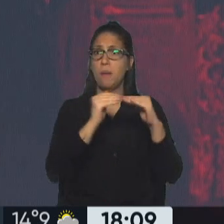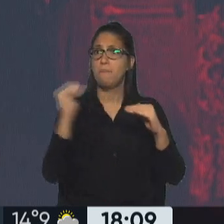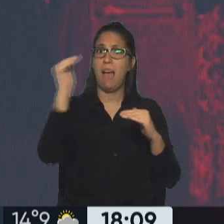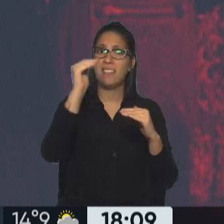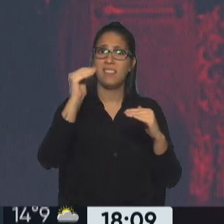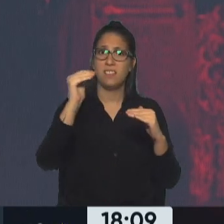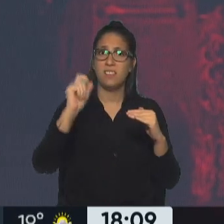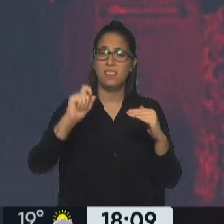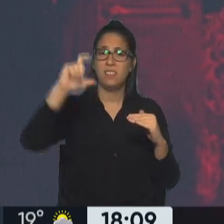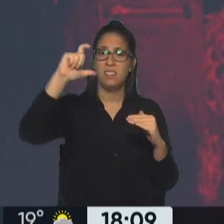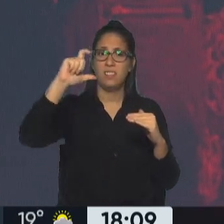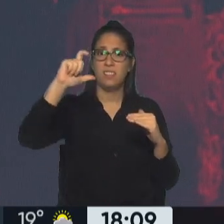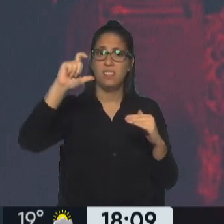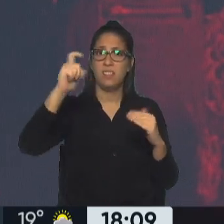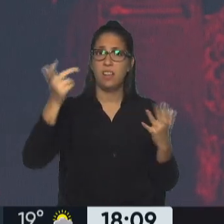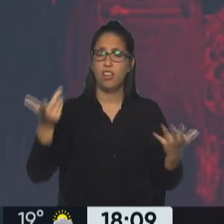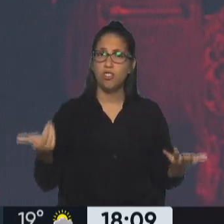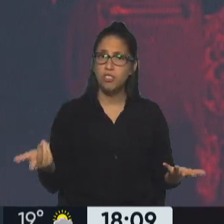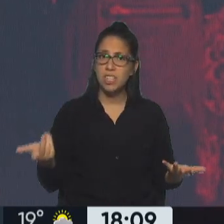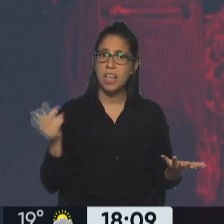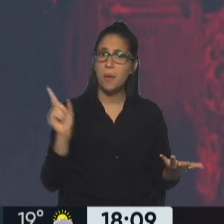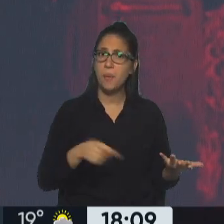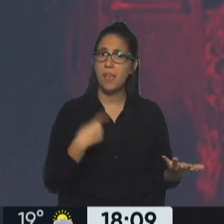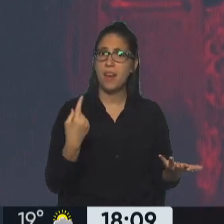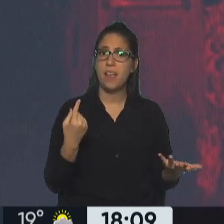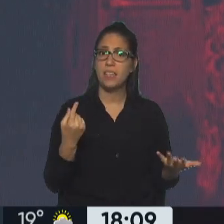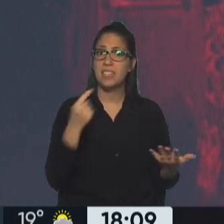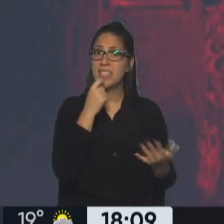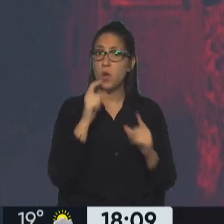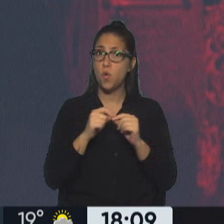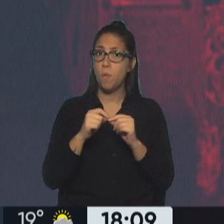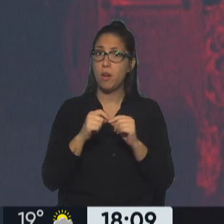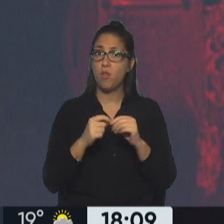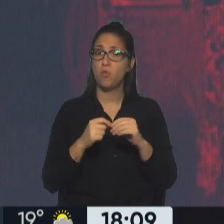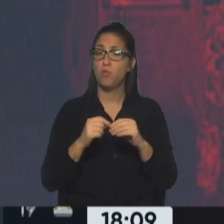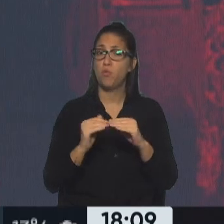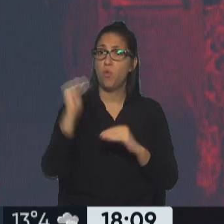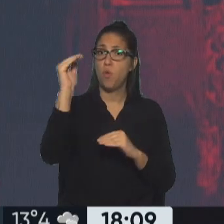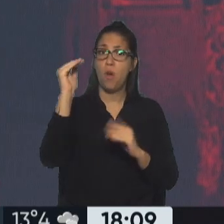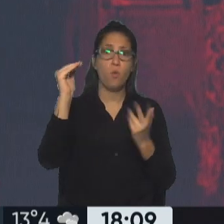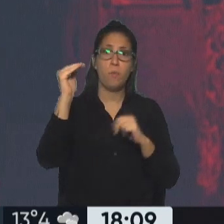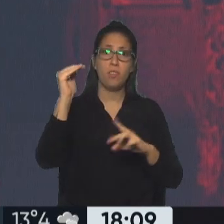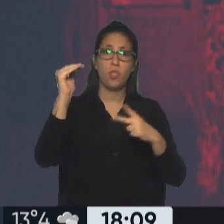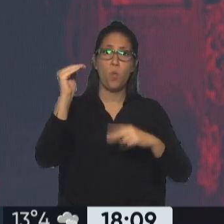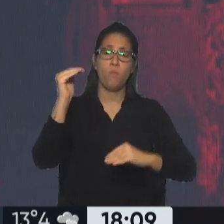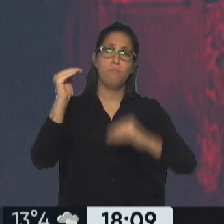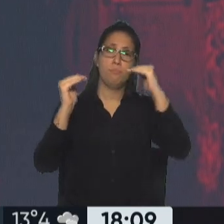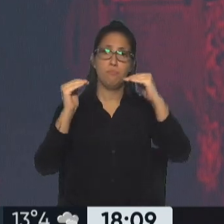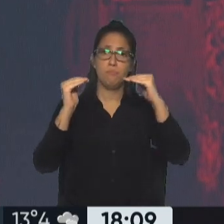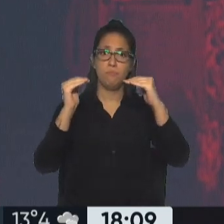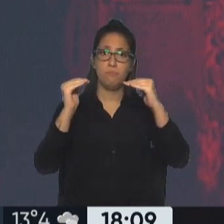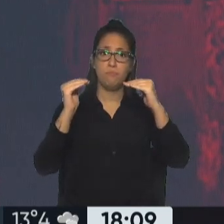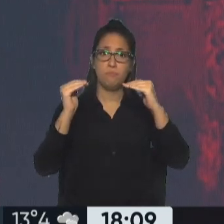por encima de la tasa de devaluación. Con lo cual, si este índice subió tanto, que es el tercero, va a subir el segundo, que es la tasa de